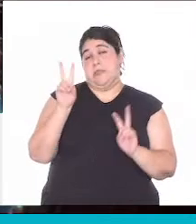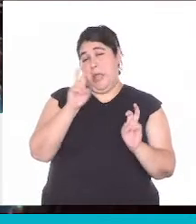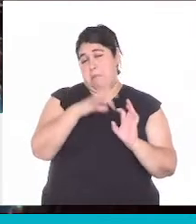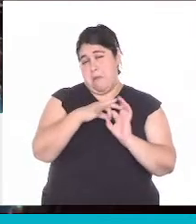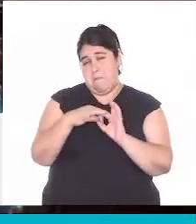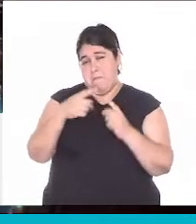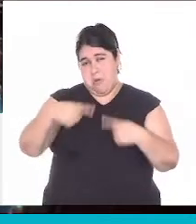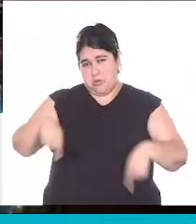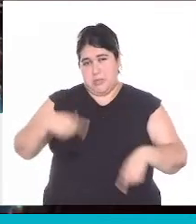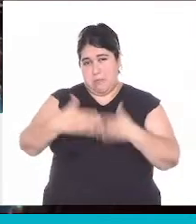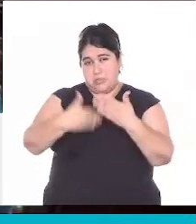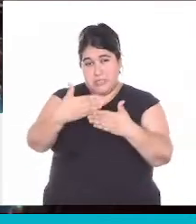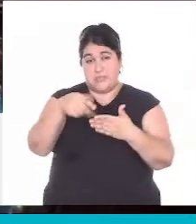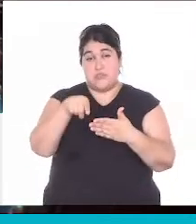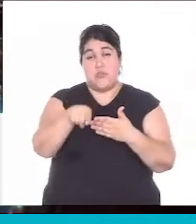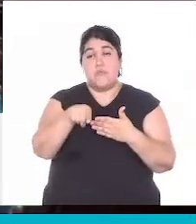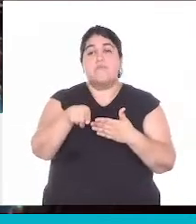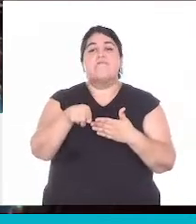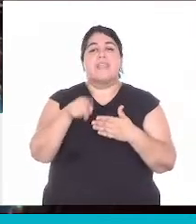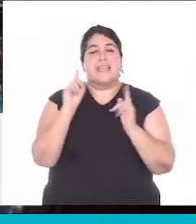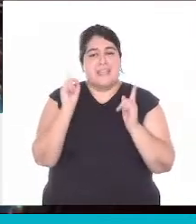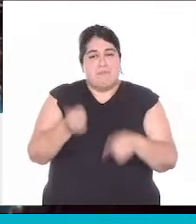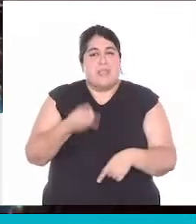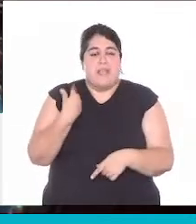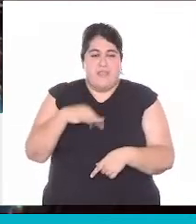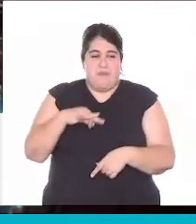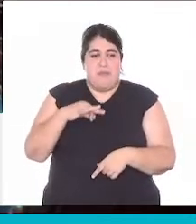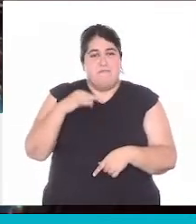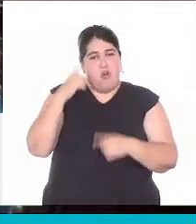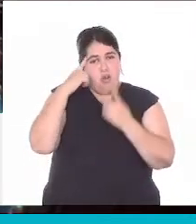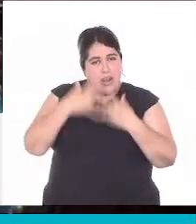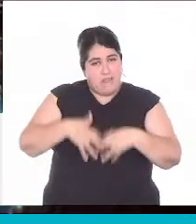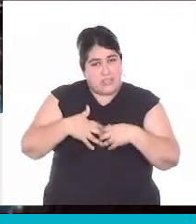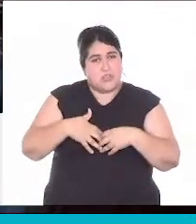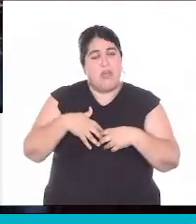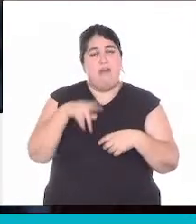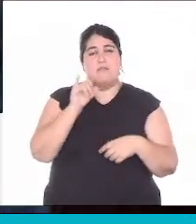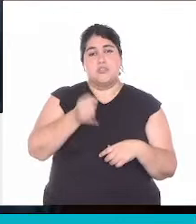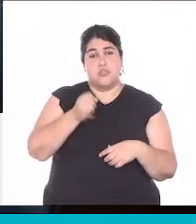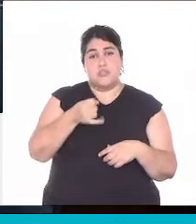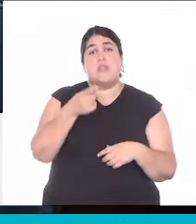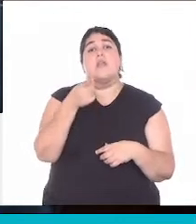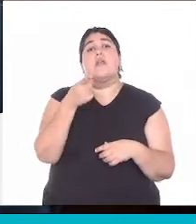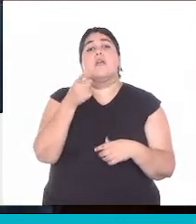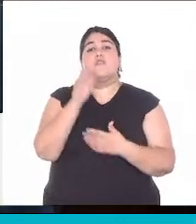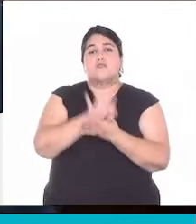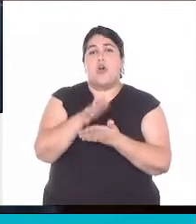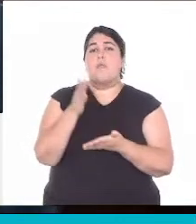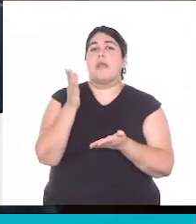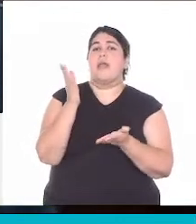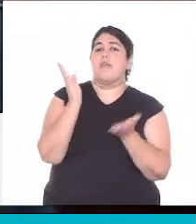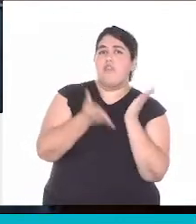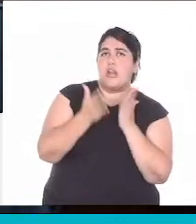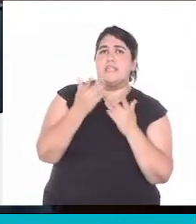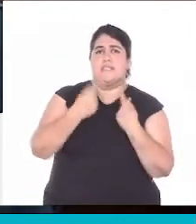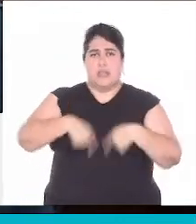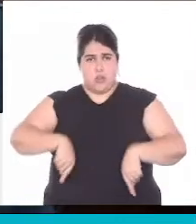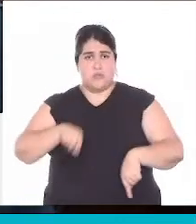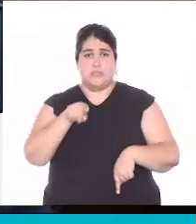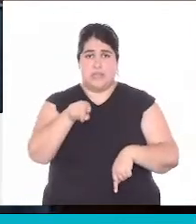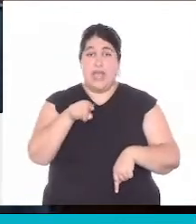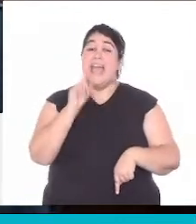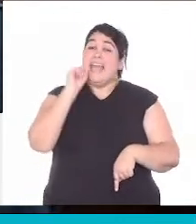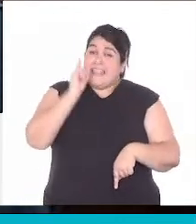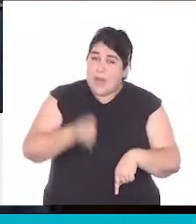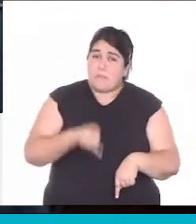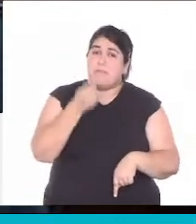proceso, también habría que hacer una autocrítica, sin lugar a dudas, a la ley de obediencia debida y punto final. Pero más que aún,